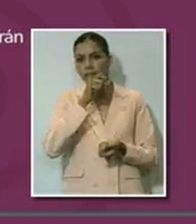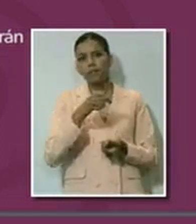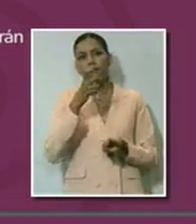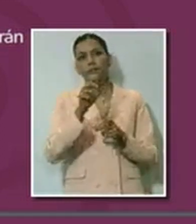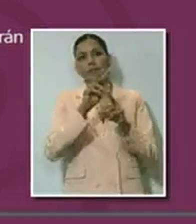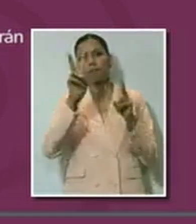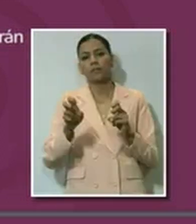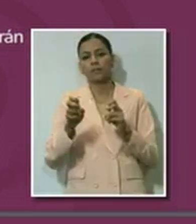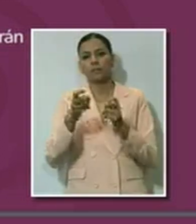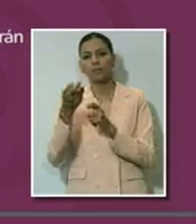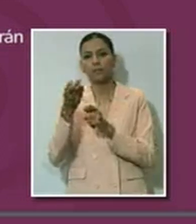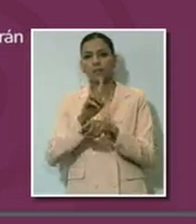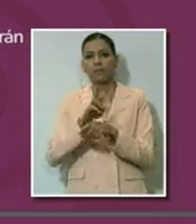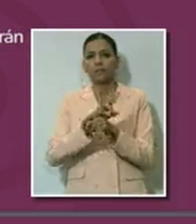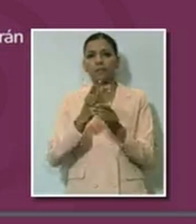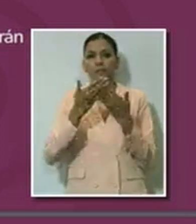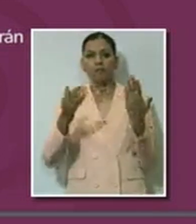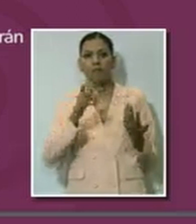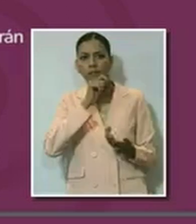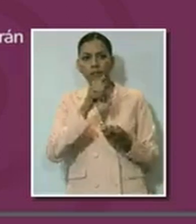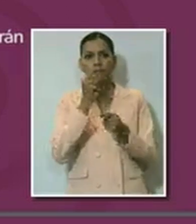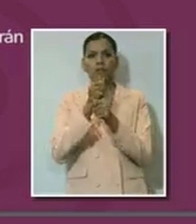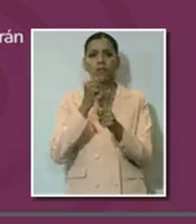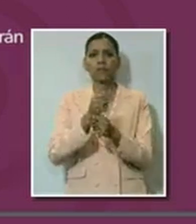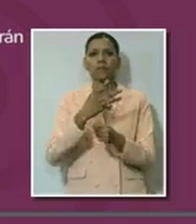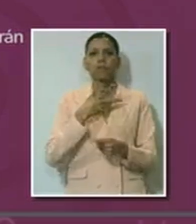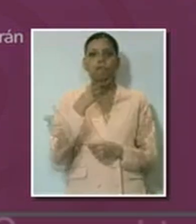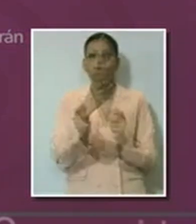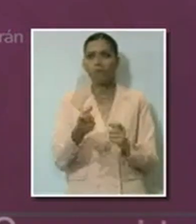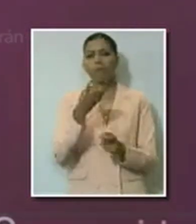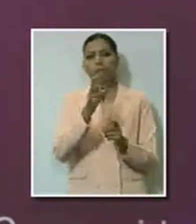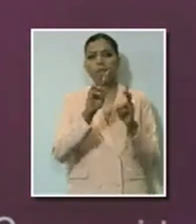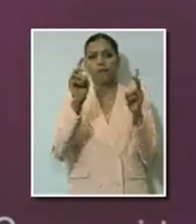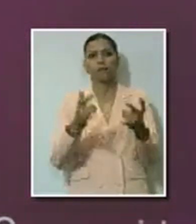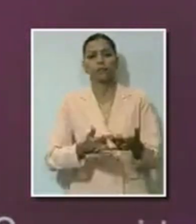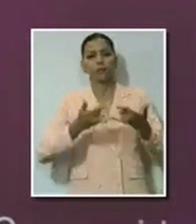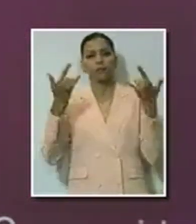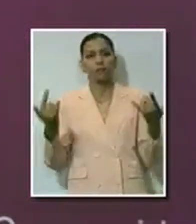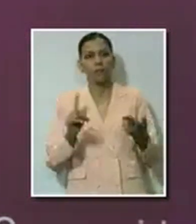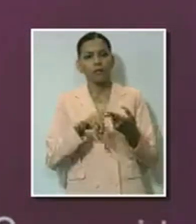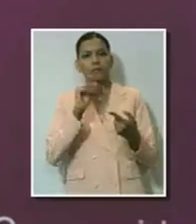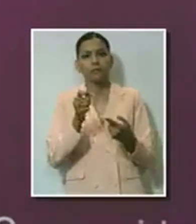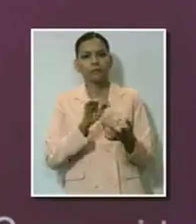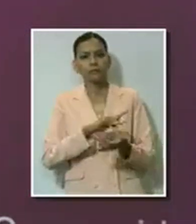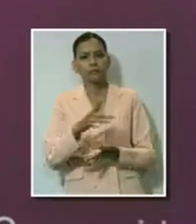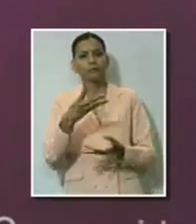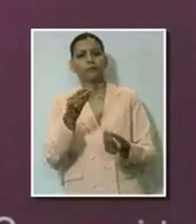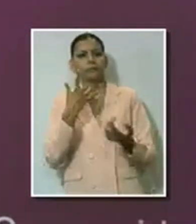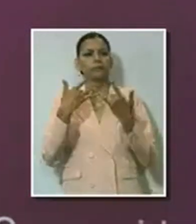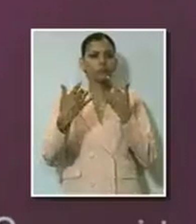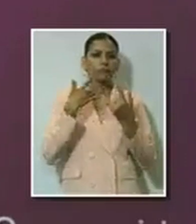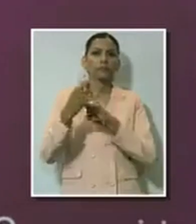someterse a capacitaciones constantes para mejorar el servicio. Además, los conductores estarán obligados a aportar el 1.5